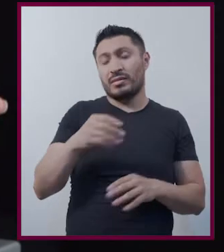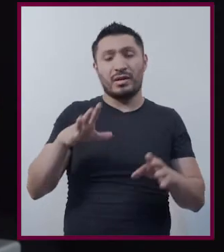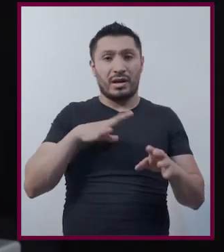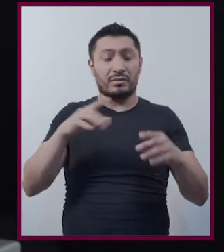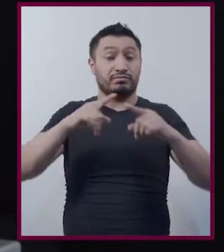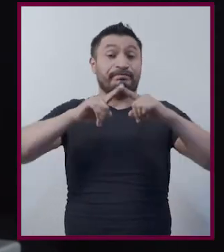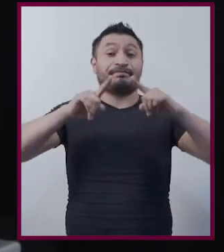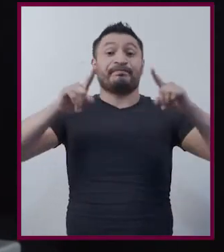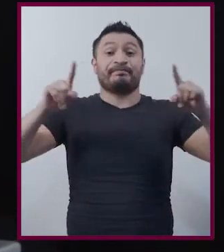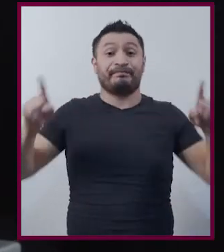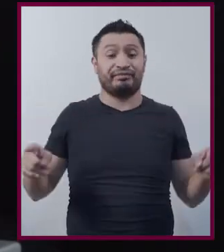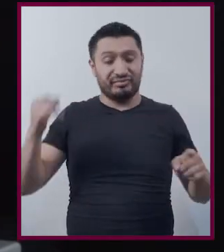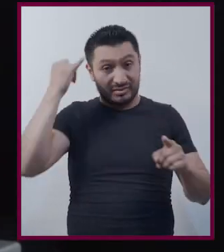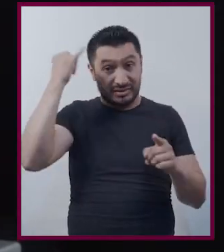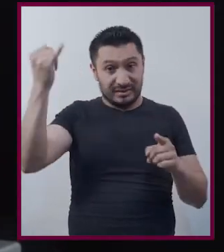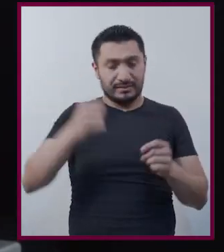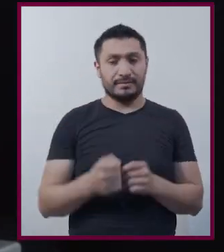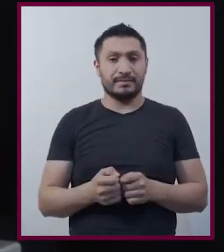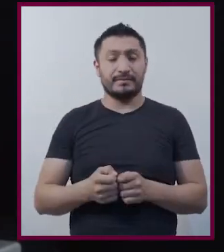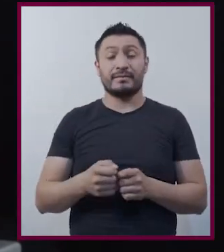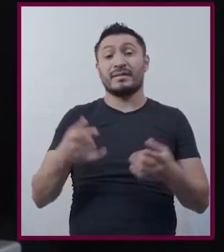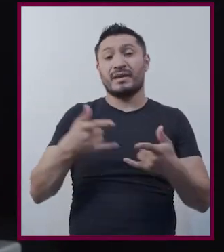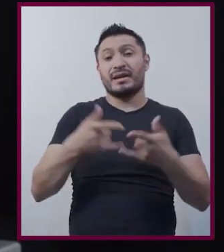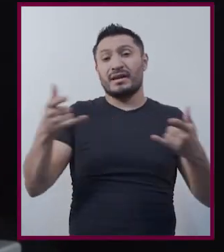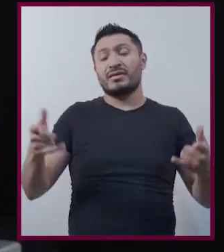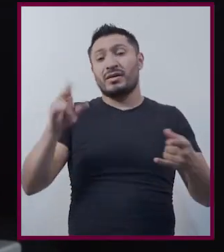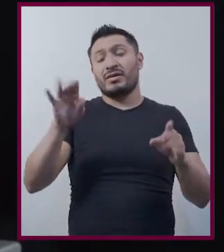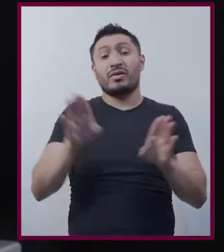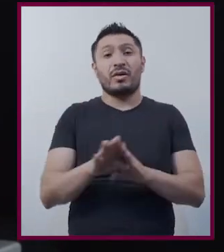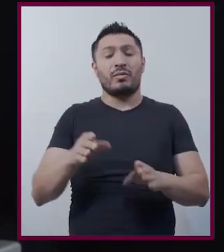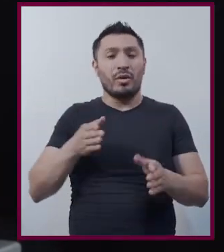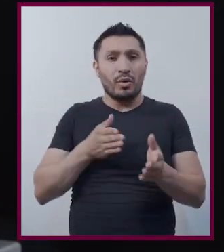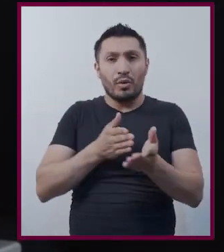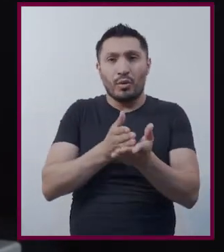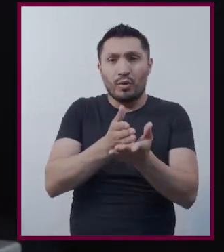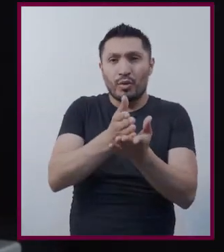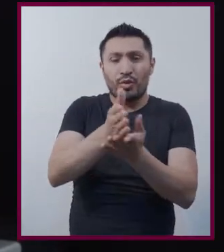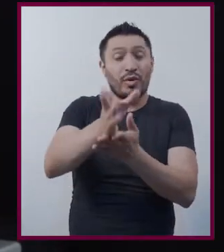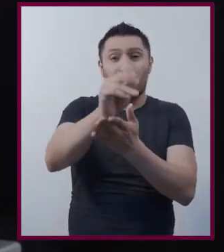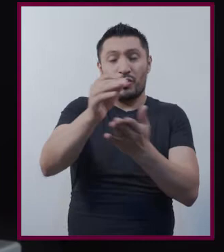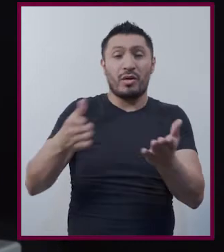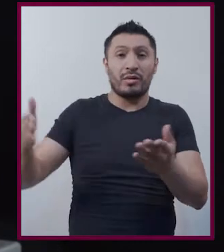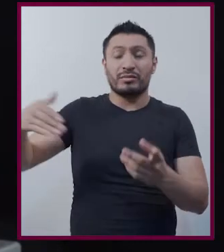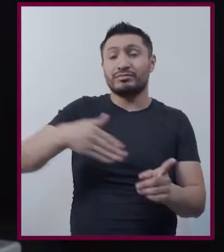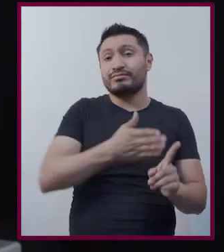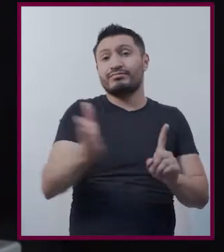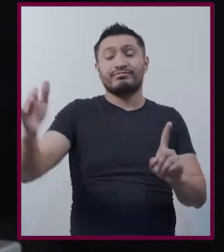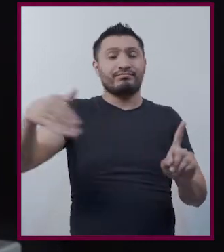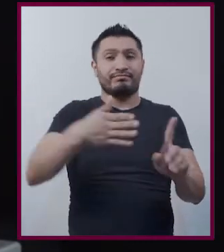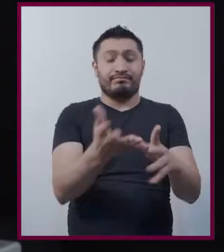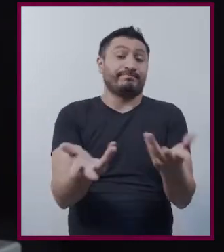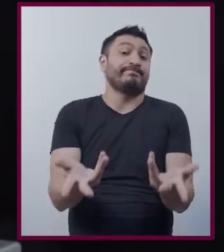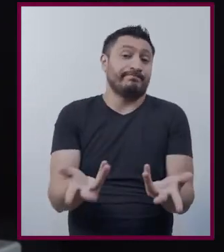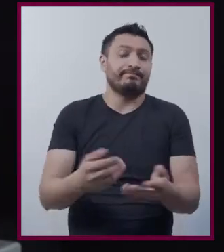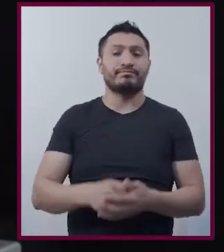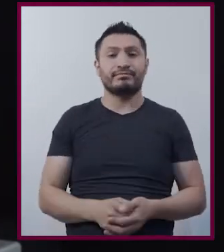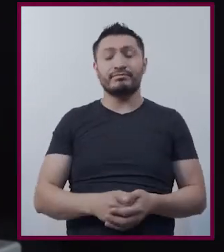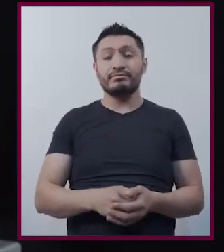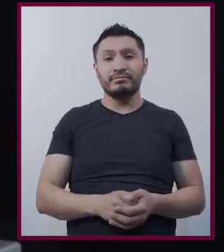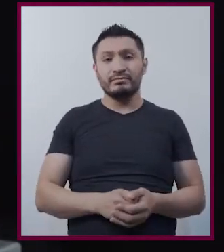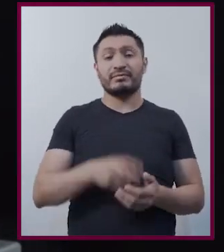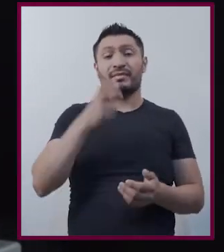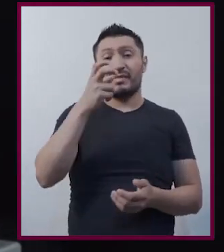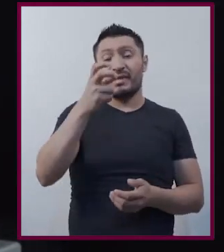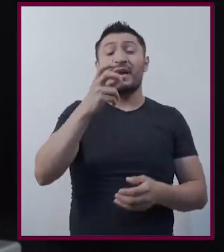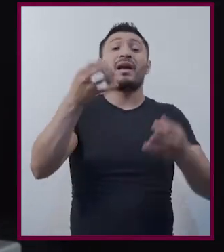gran trecho. En primer lugar, la historia no es lineal ni progresiva, sino llena de recovecos y bucles. De hecho,